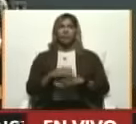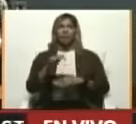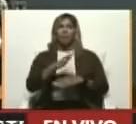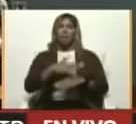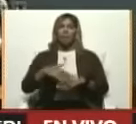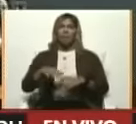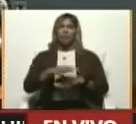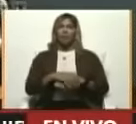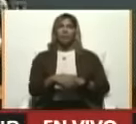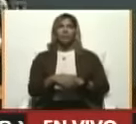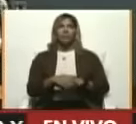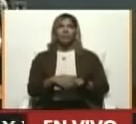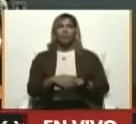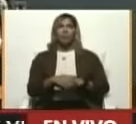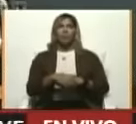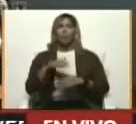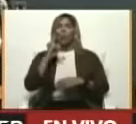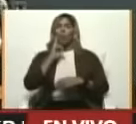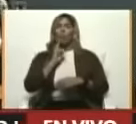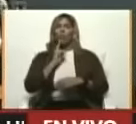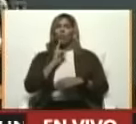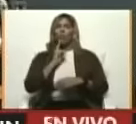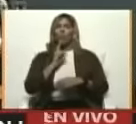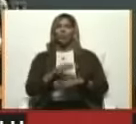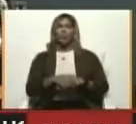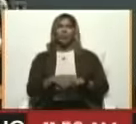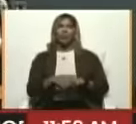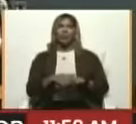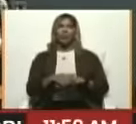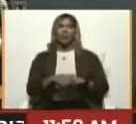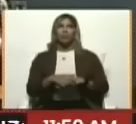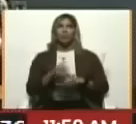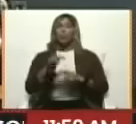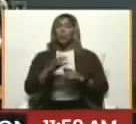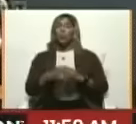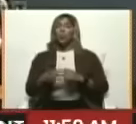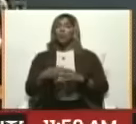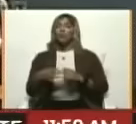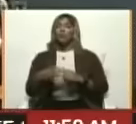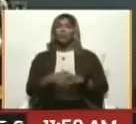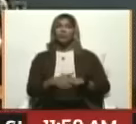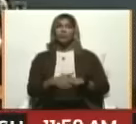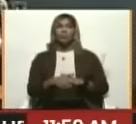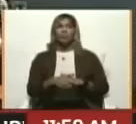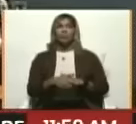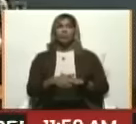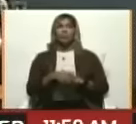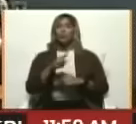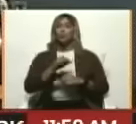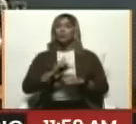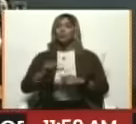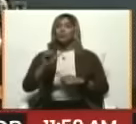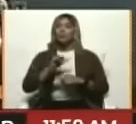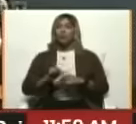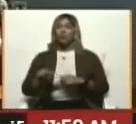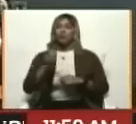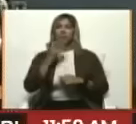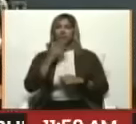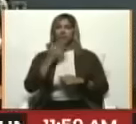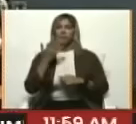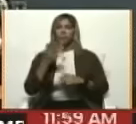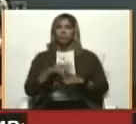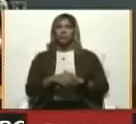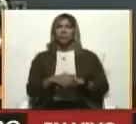plazas Bolívar de un municipio por semana, supóngase, en